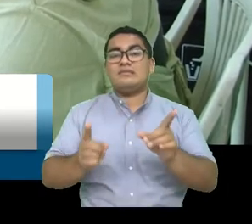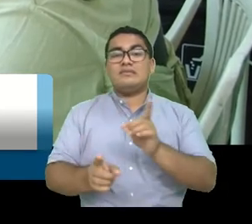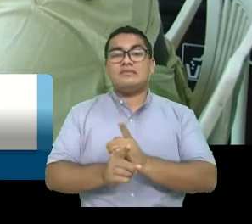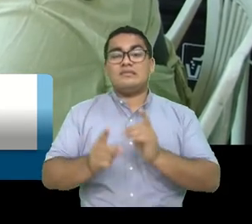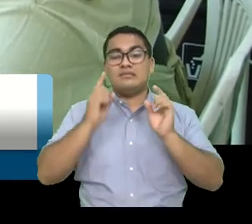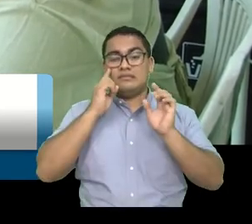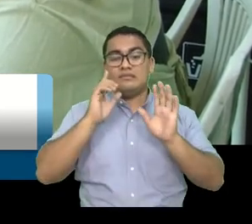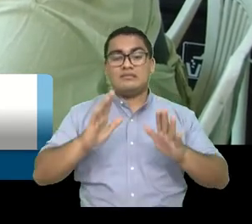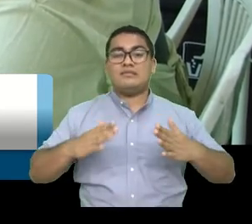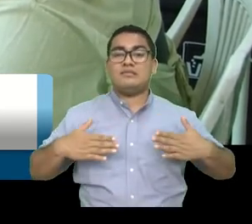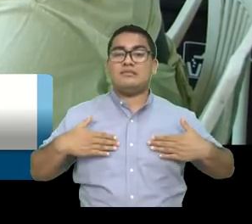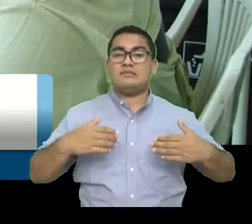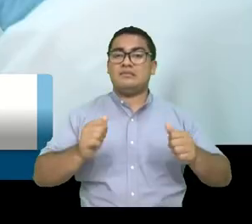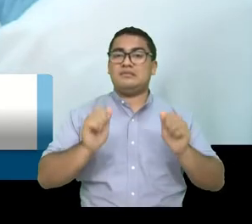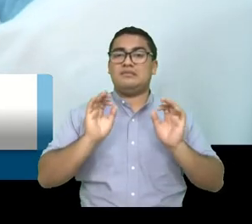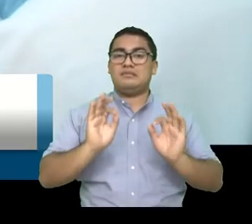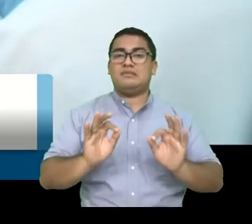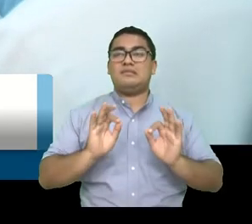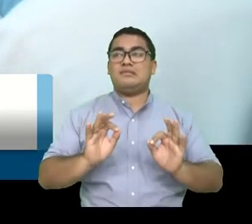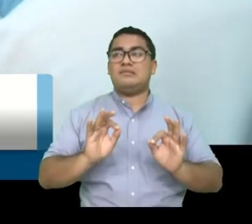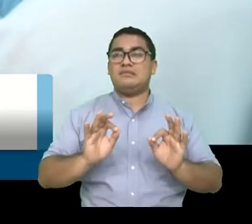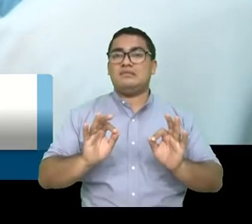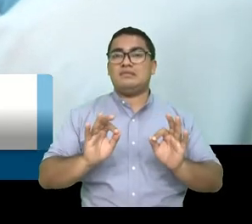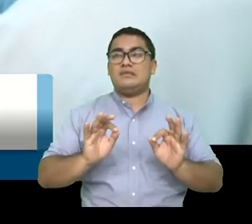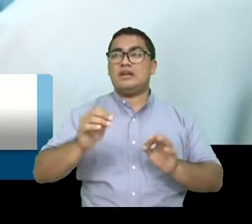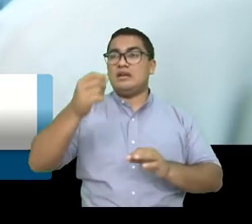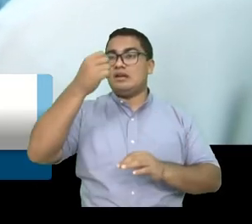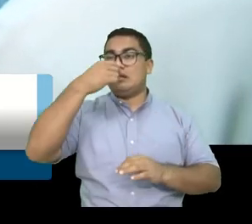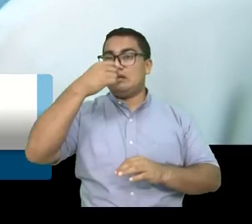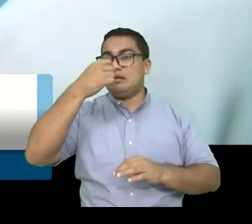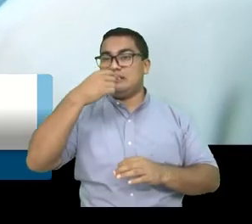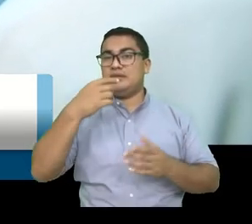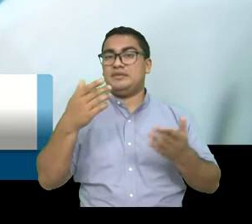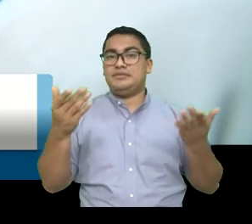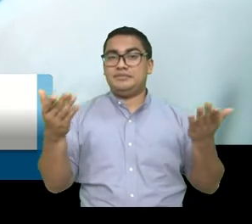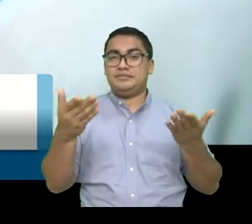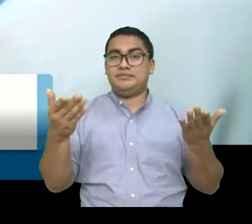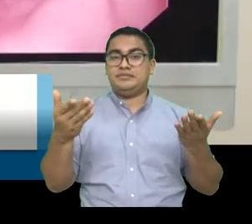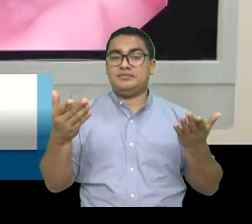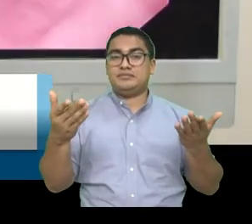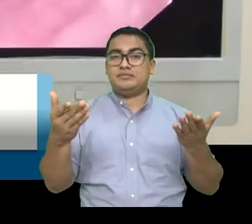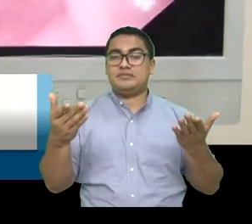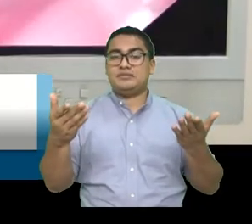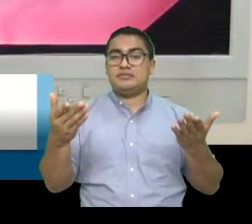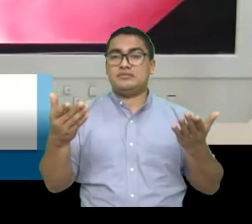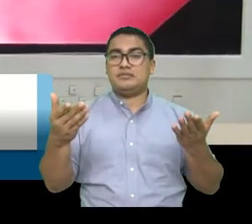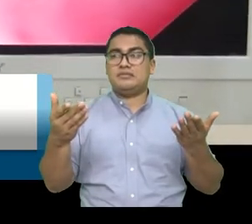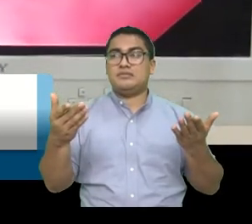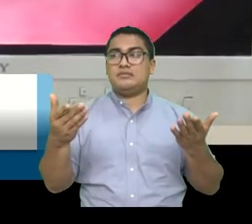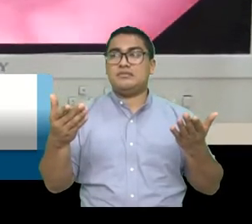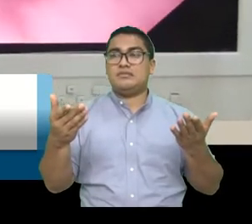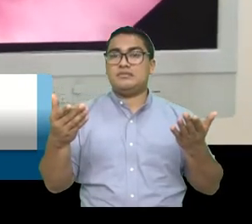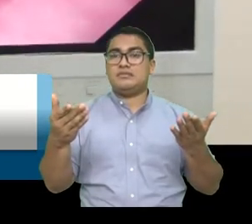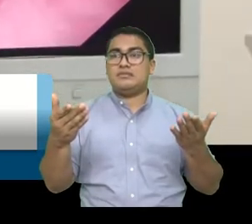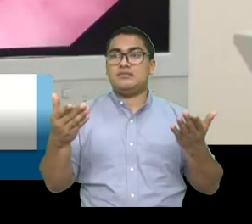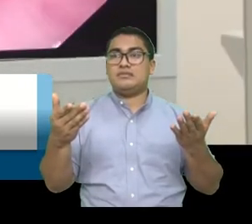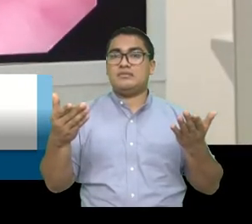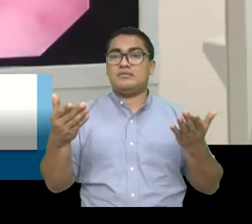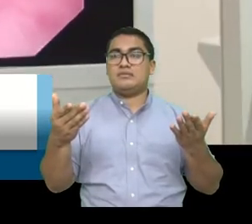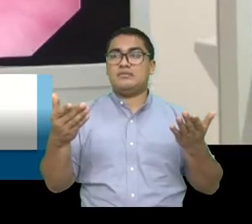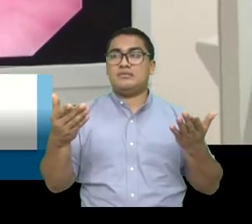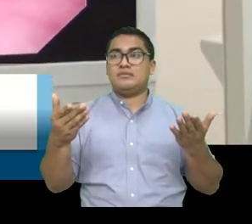semana. Obviamente, está el tratamiento farmacológico, el tratamiento también de la dieta.